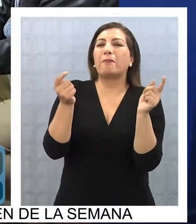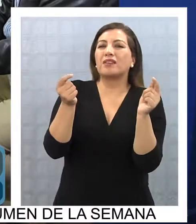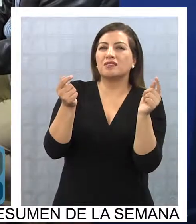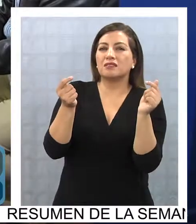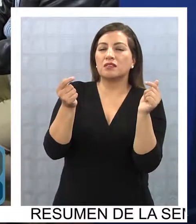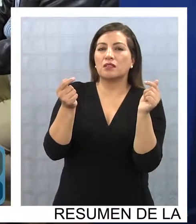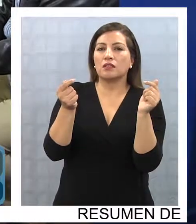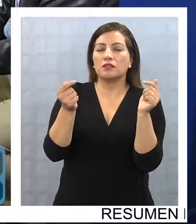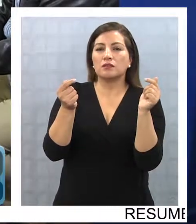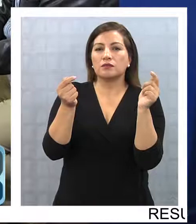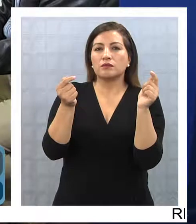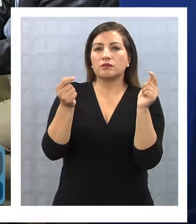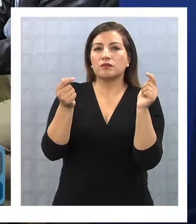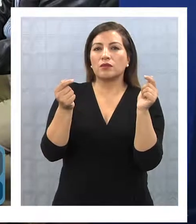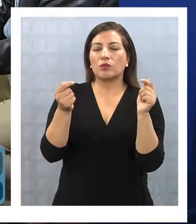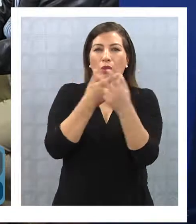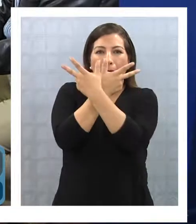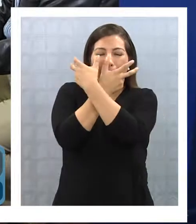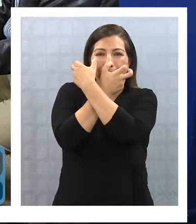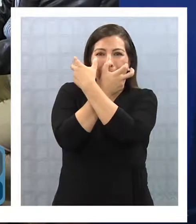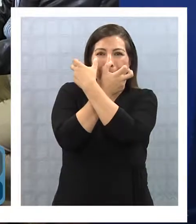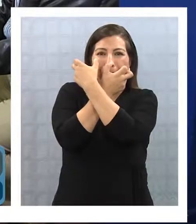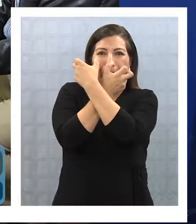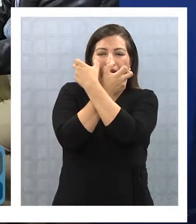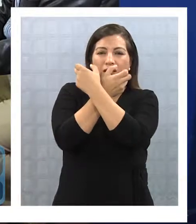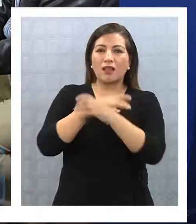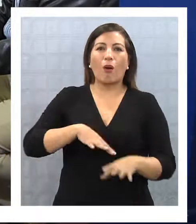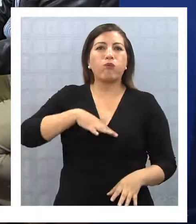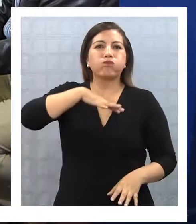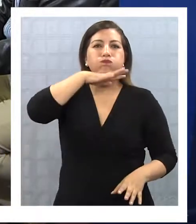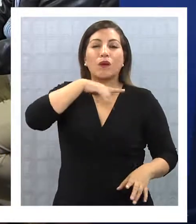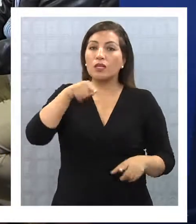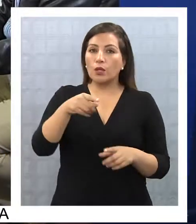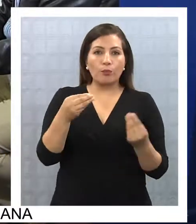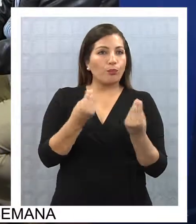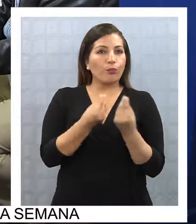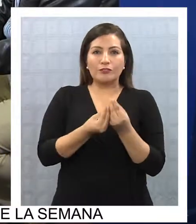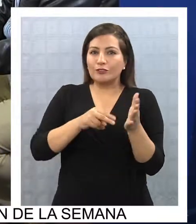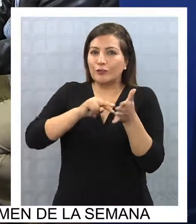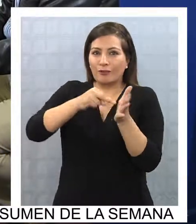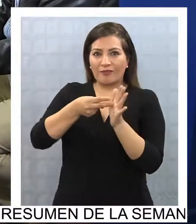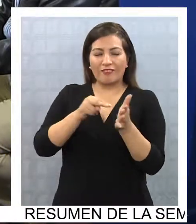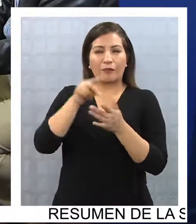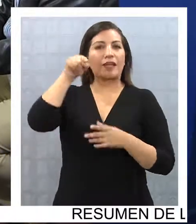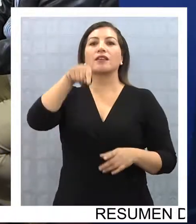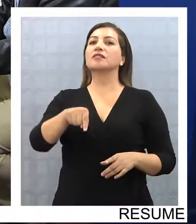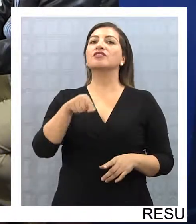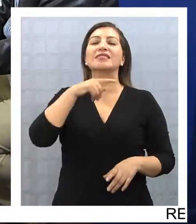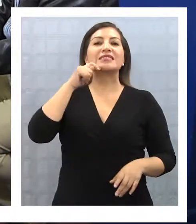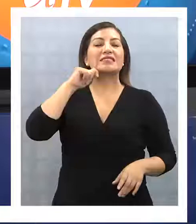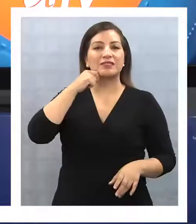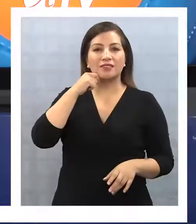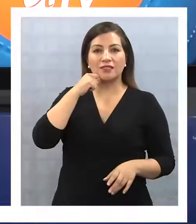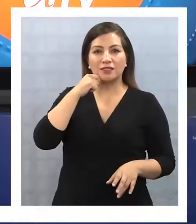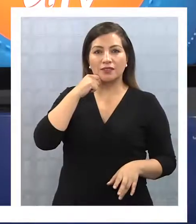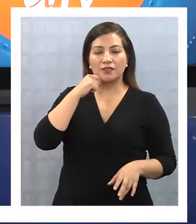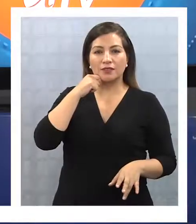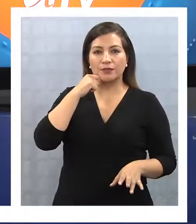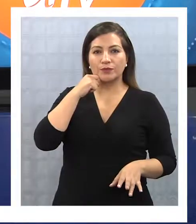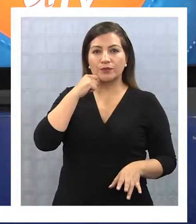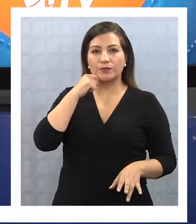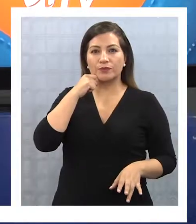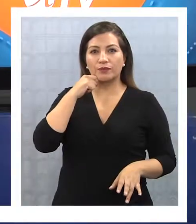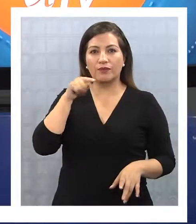por ejemplo, de algún contaminante contenido en alguna norma primaria o secundaria de calidad. Eso significa